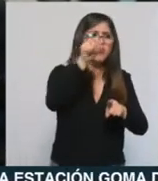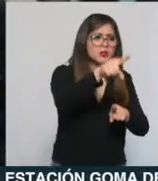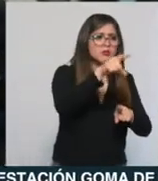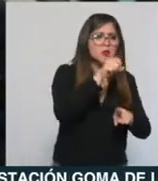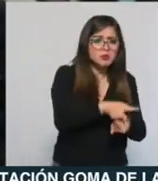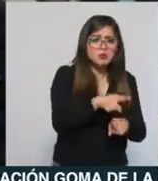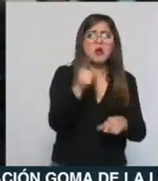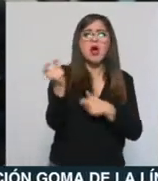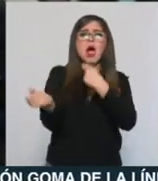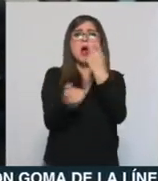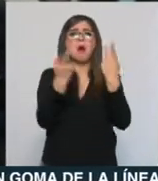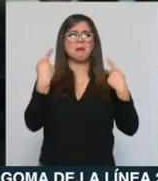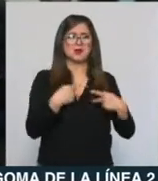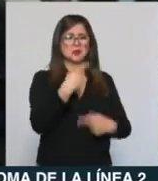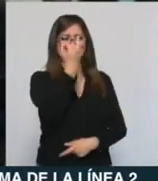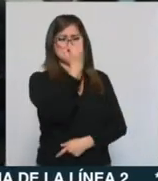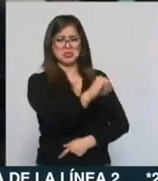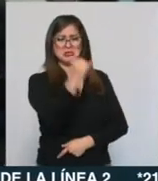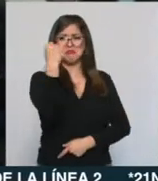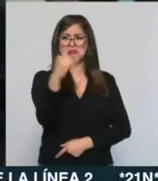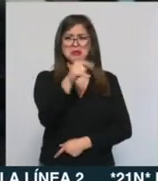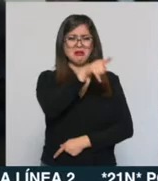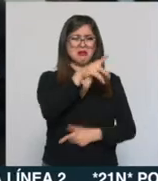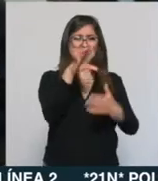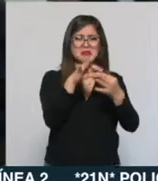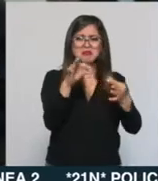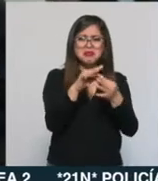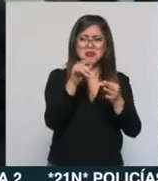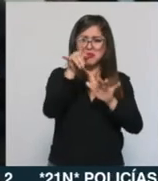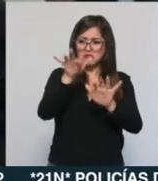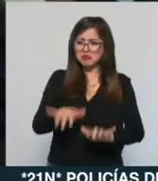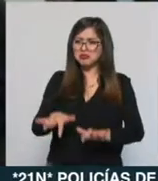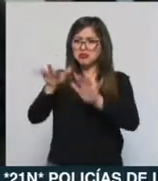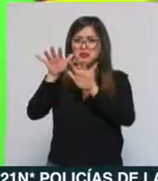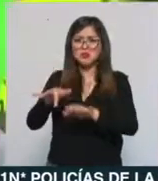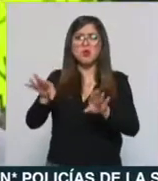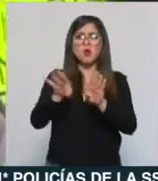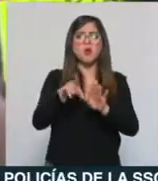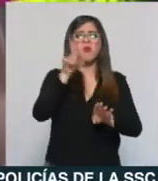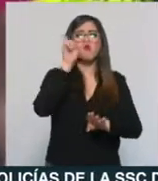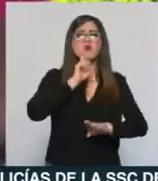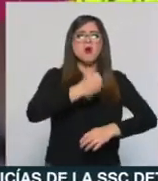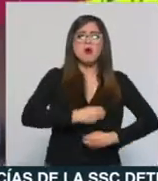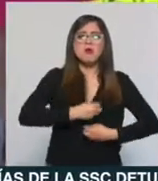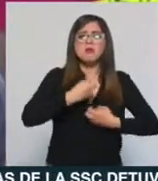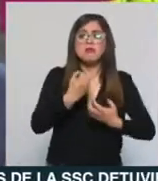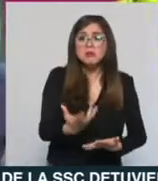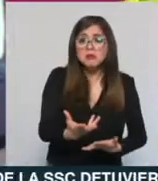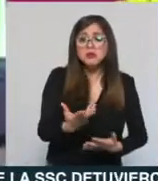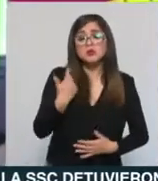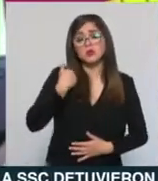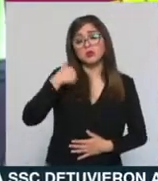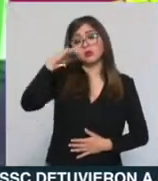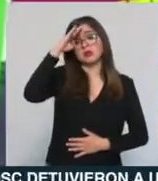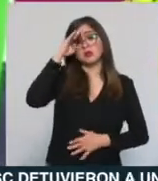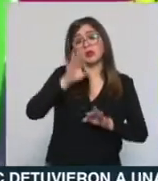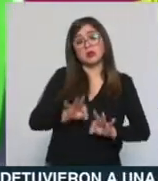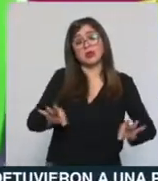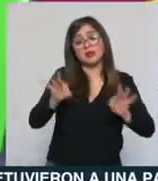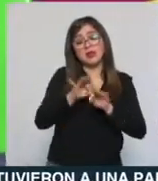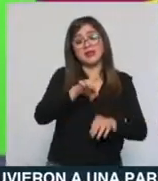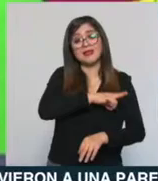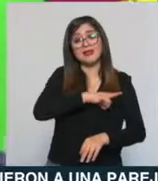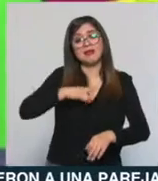desacreditaciones de los modos en las que se recabaron los testimonios, pues yo creo que lo más importante es estar